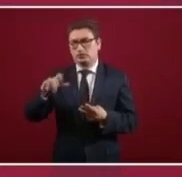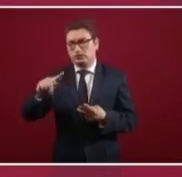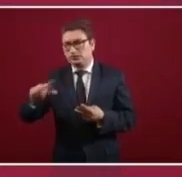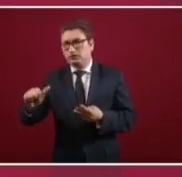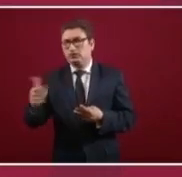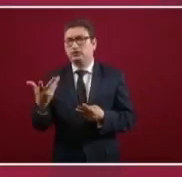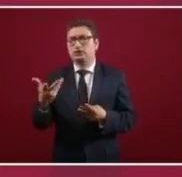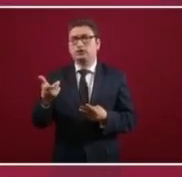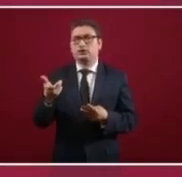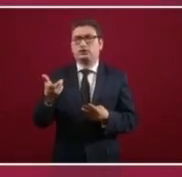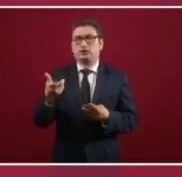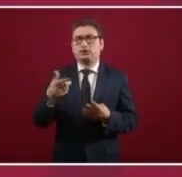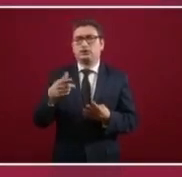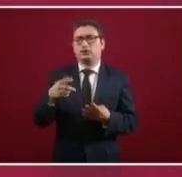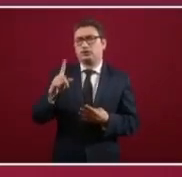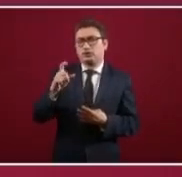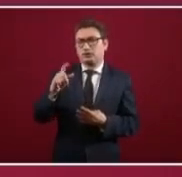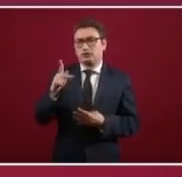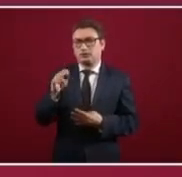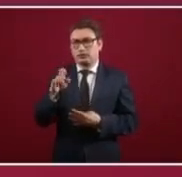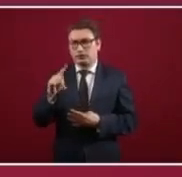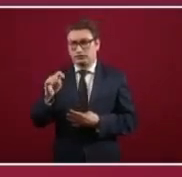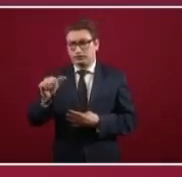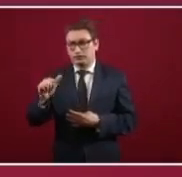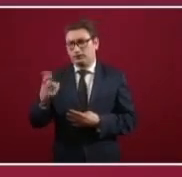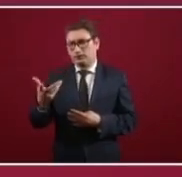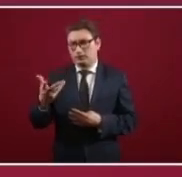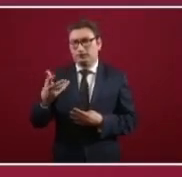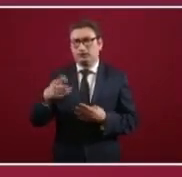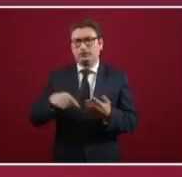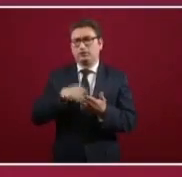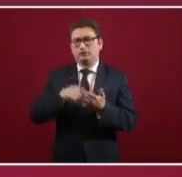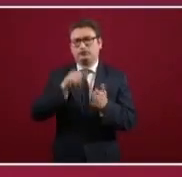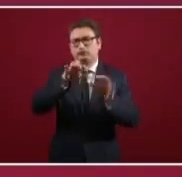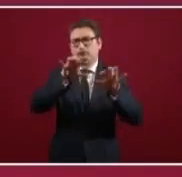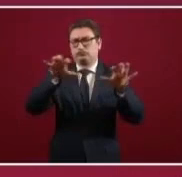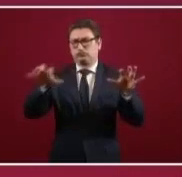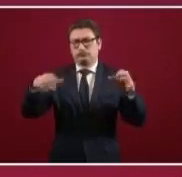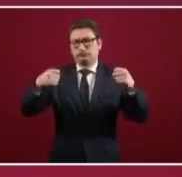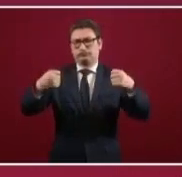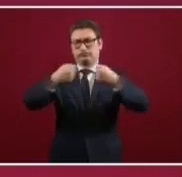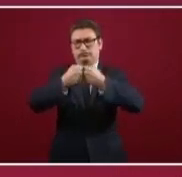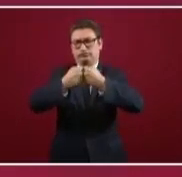este agua prieta si toda la frontera